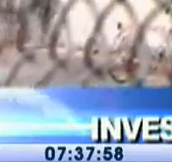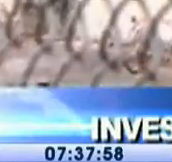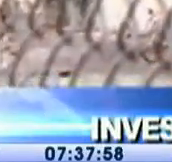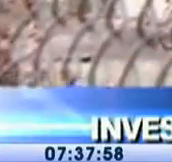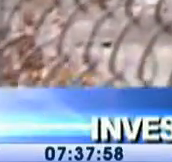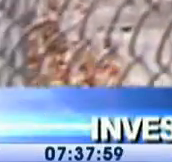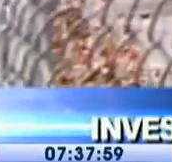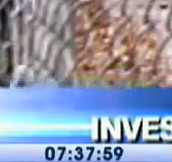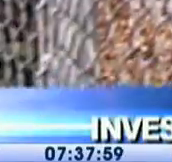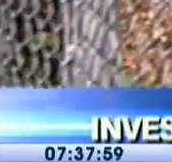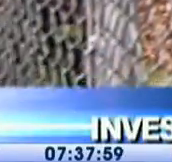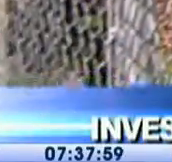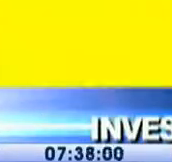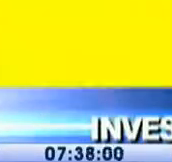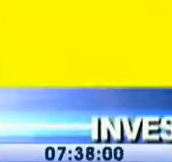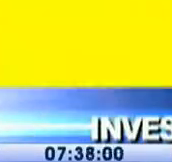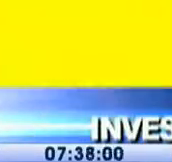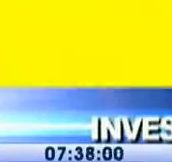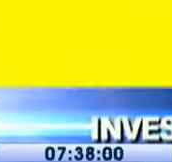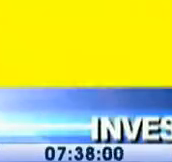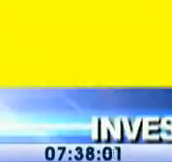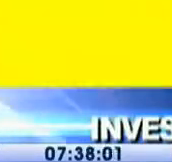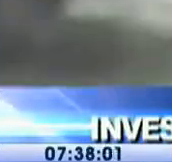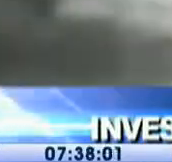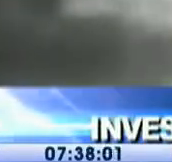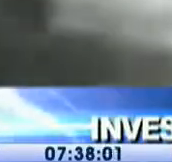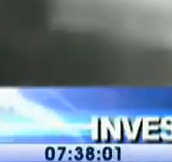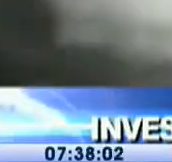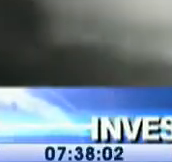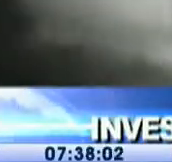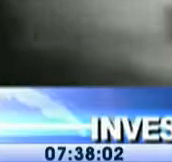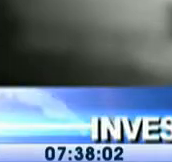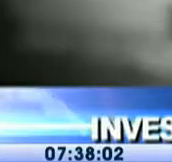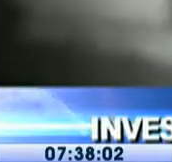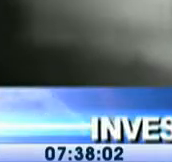un recorrido y le diremos qué indica la policía sobre esta novedad.